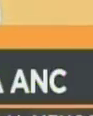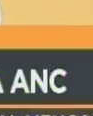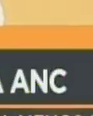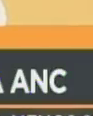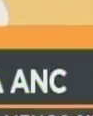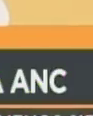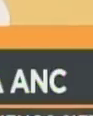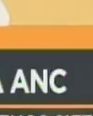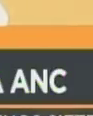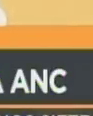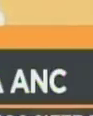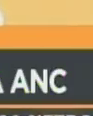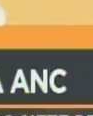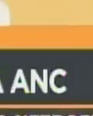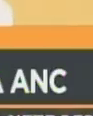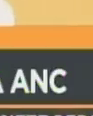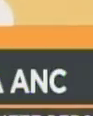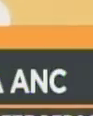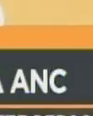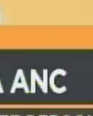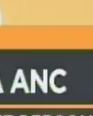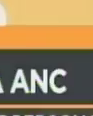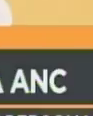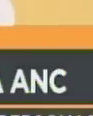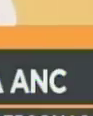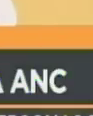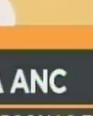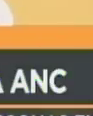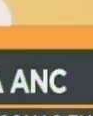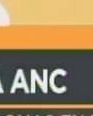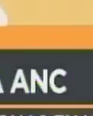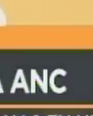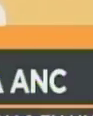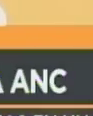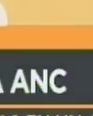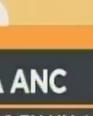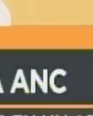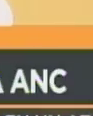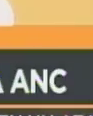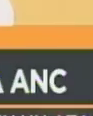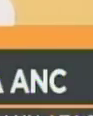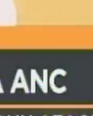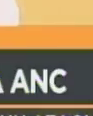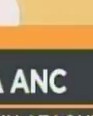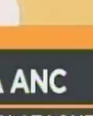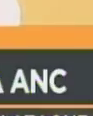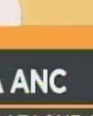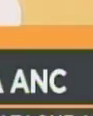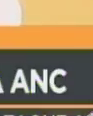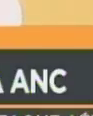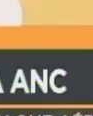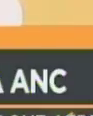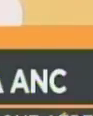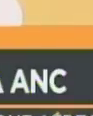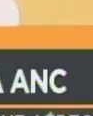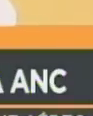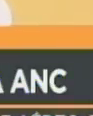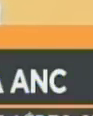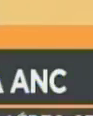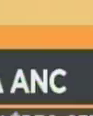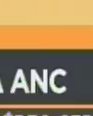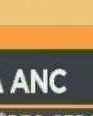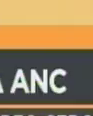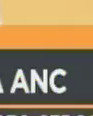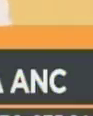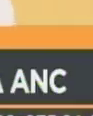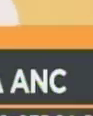en los 24 estados. En la semana siguiente nos vamos a todos los municipios. Y así hasta llegar a todas las comunidades, bases de misiones, nuevos